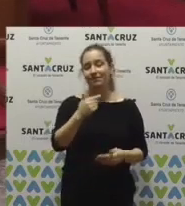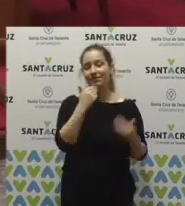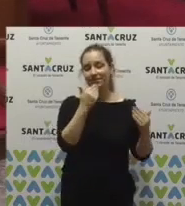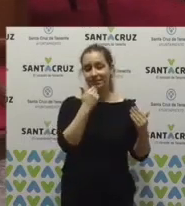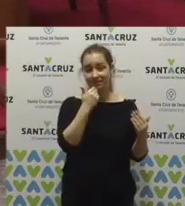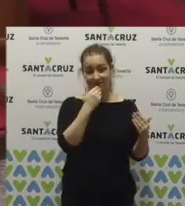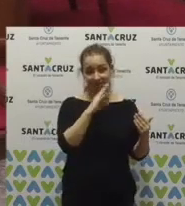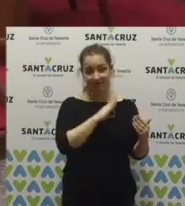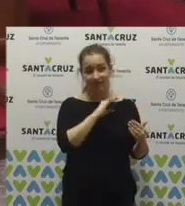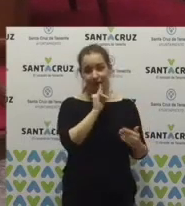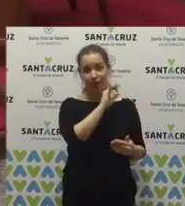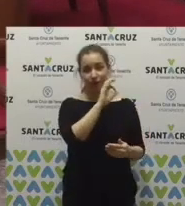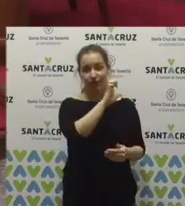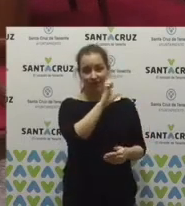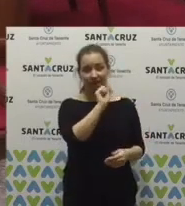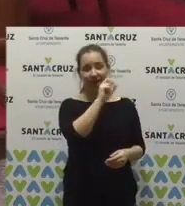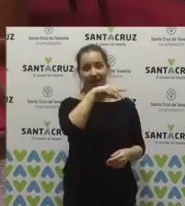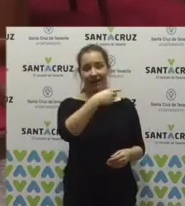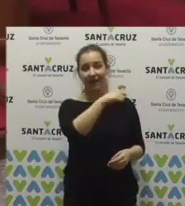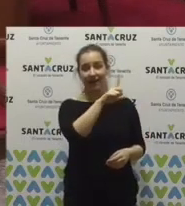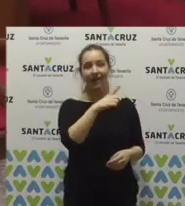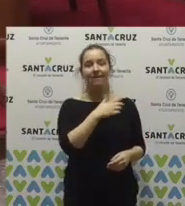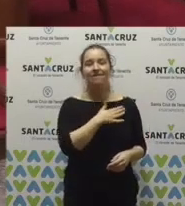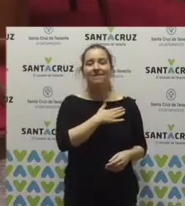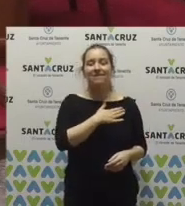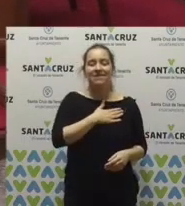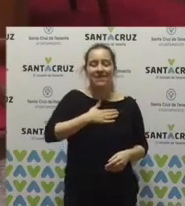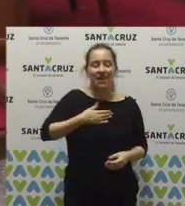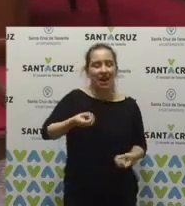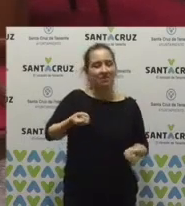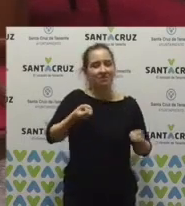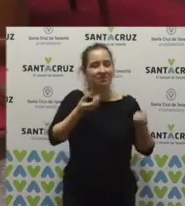además de escucharles darnos cuenta de